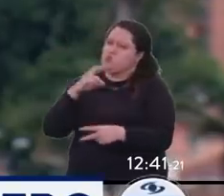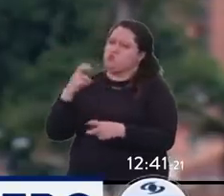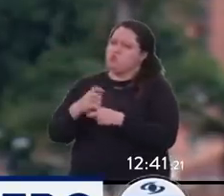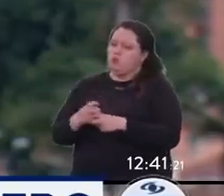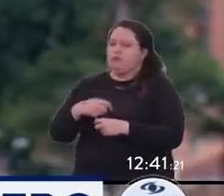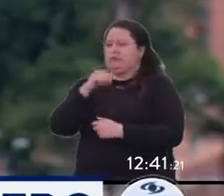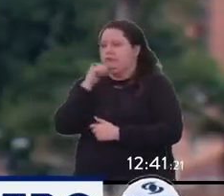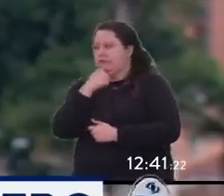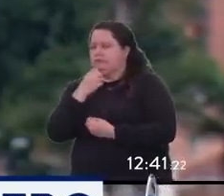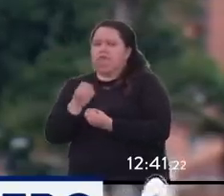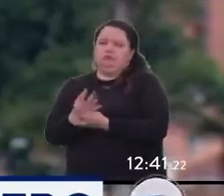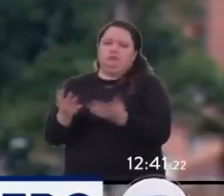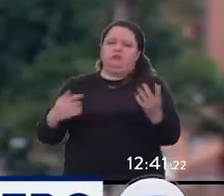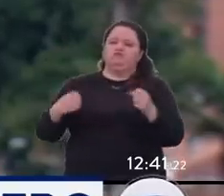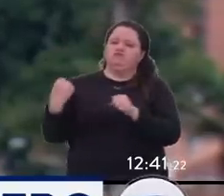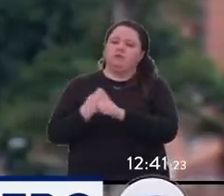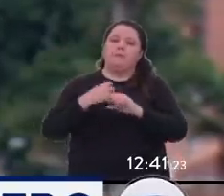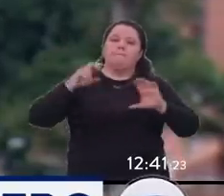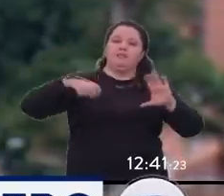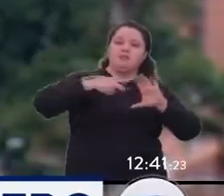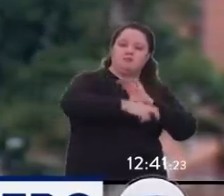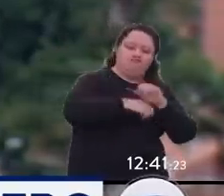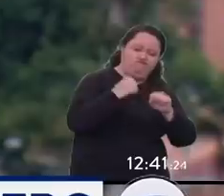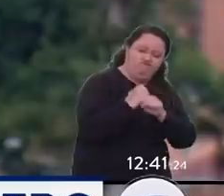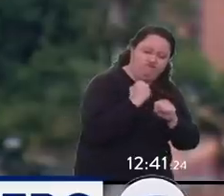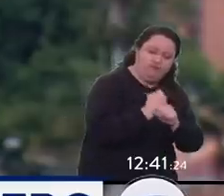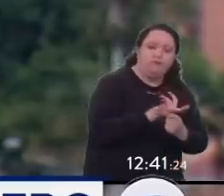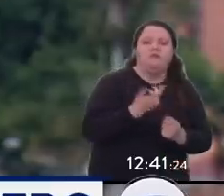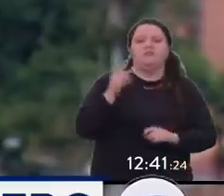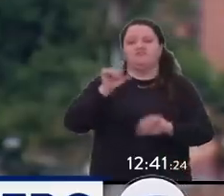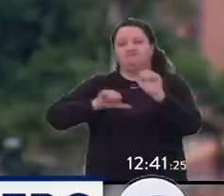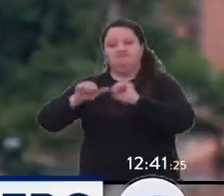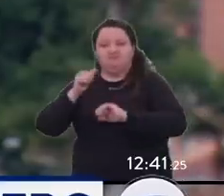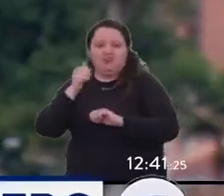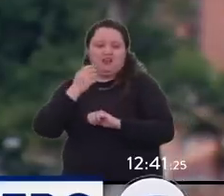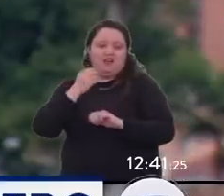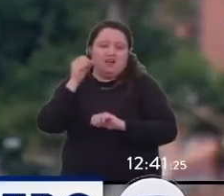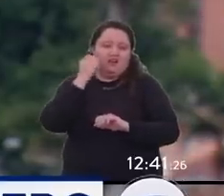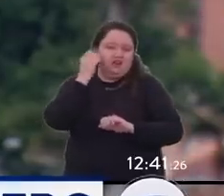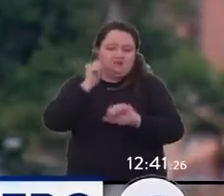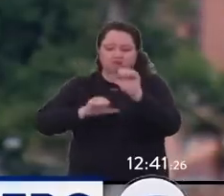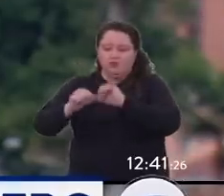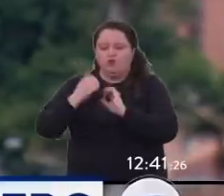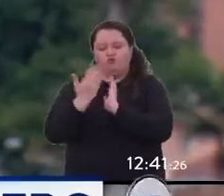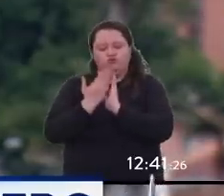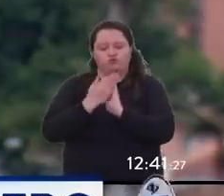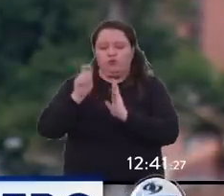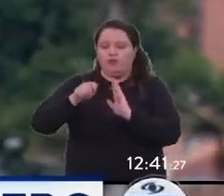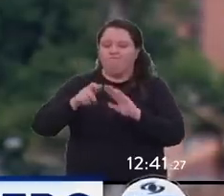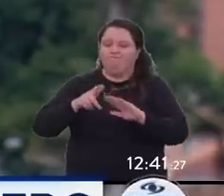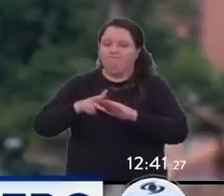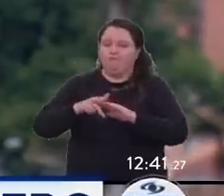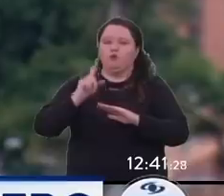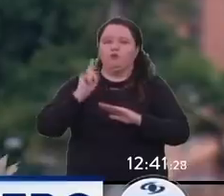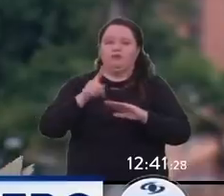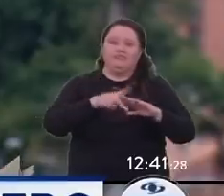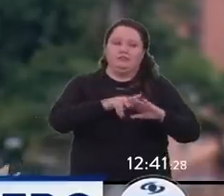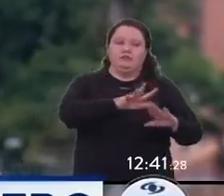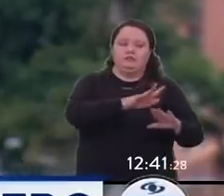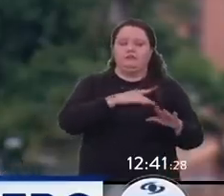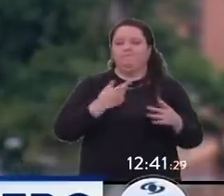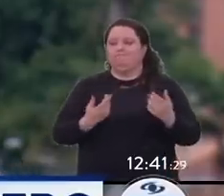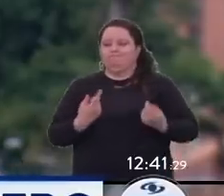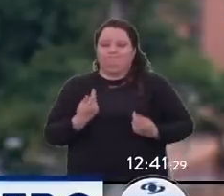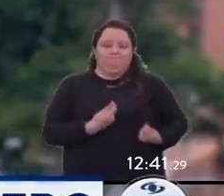muchas penurias, trabajó en la minería, fue empleada de servicio, estudió derecho y tuvo que suspender su carrera en varias oportunidades porque